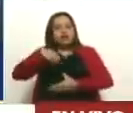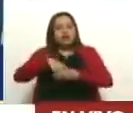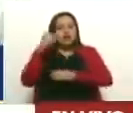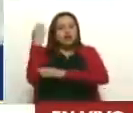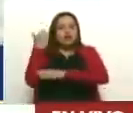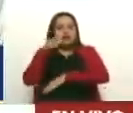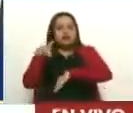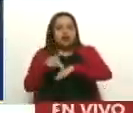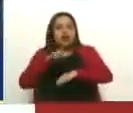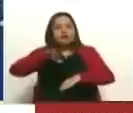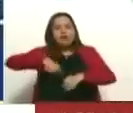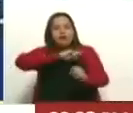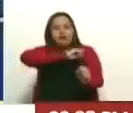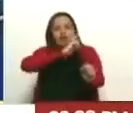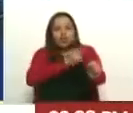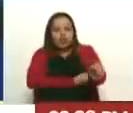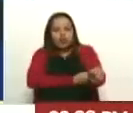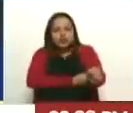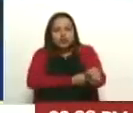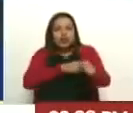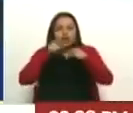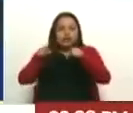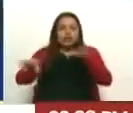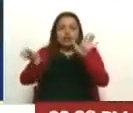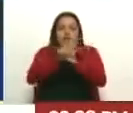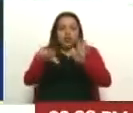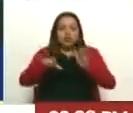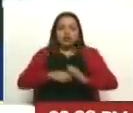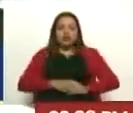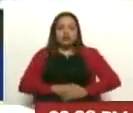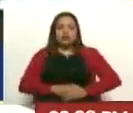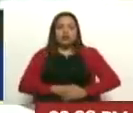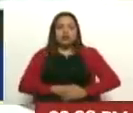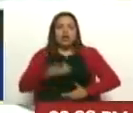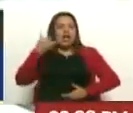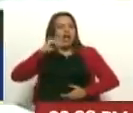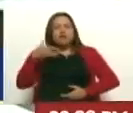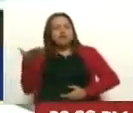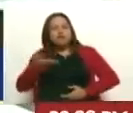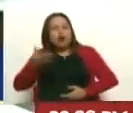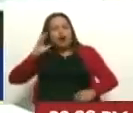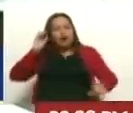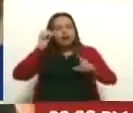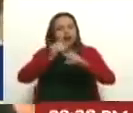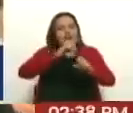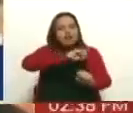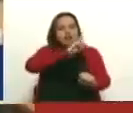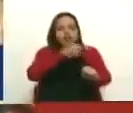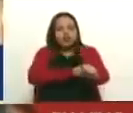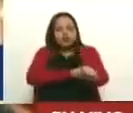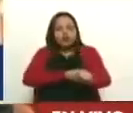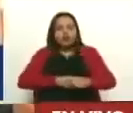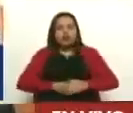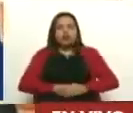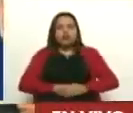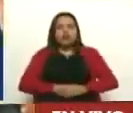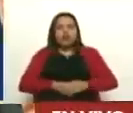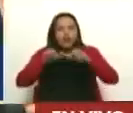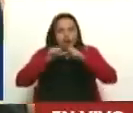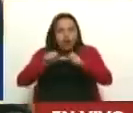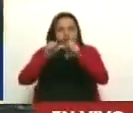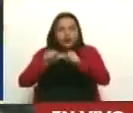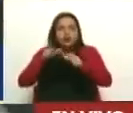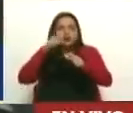Nacional para fortalecer esta ley, que tiene el objetivo de fortalecer, como ya lo habíamos dicho, pues la lucha emprendida